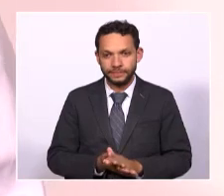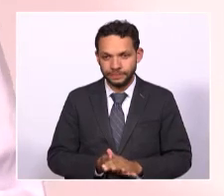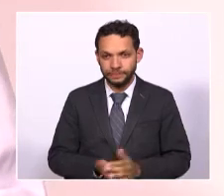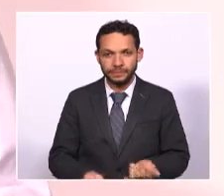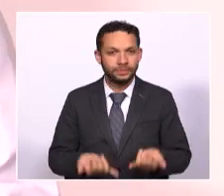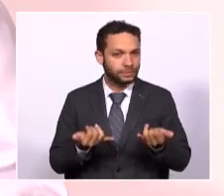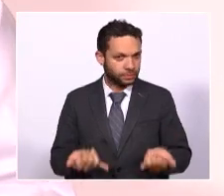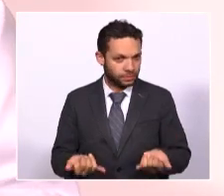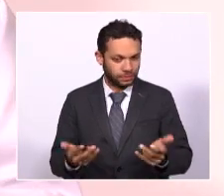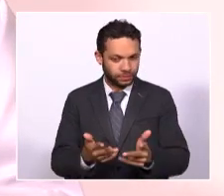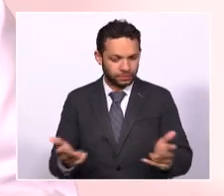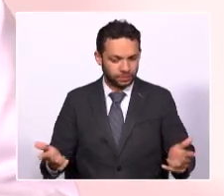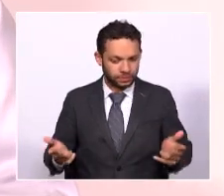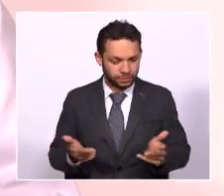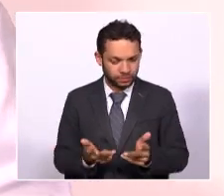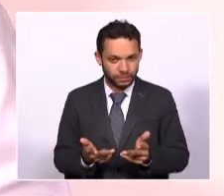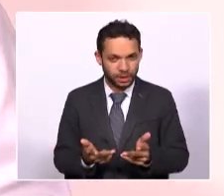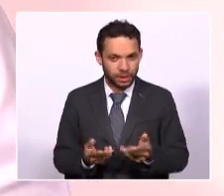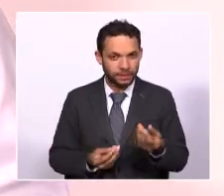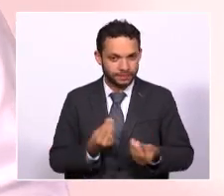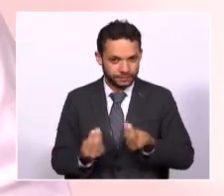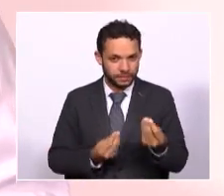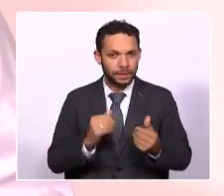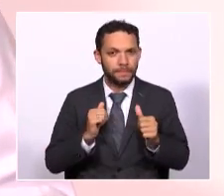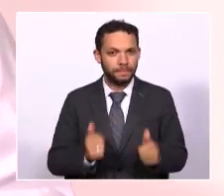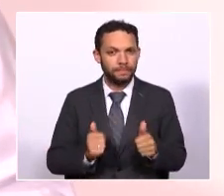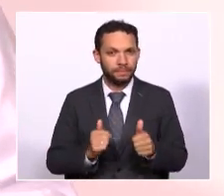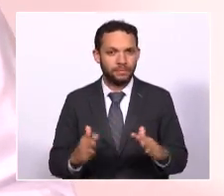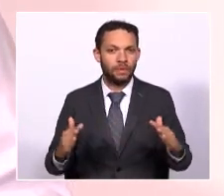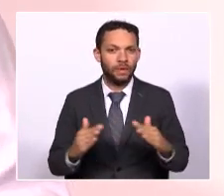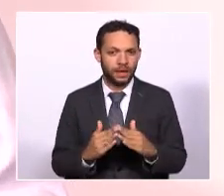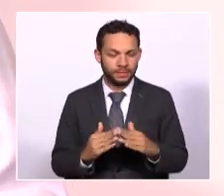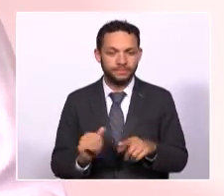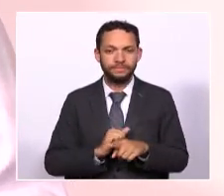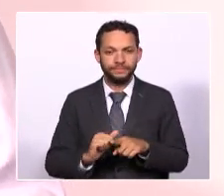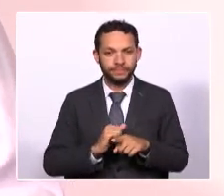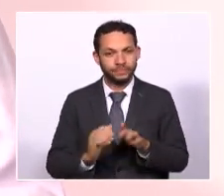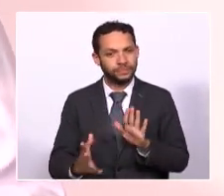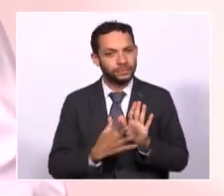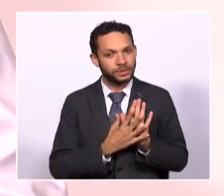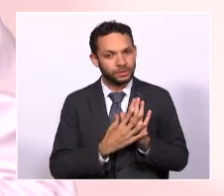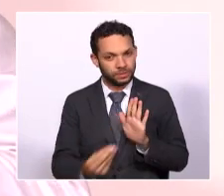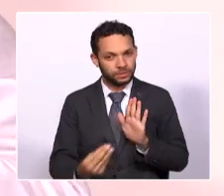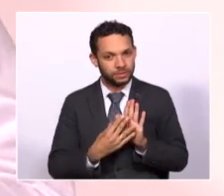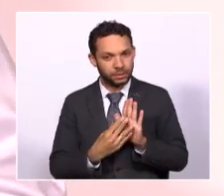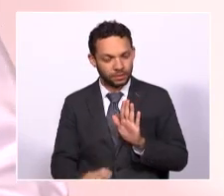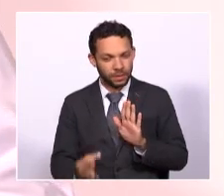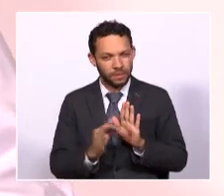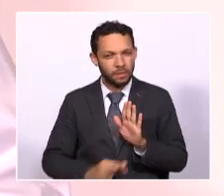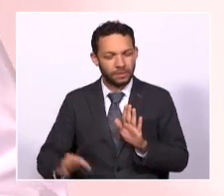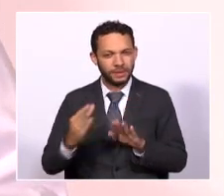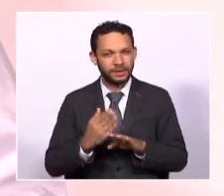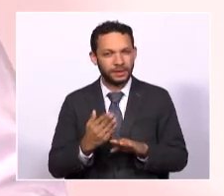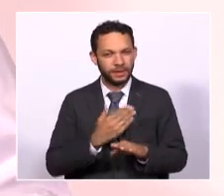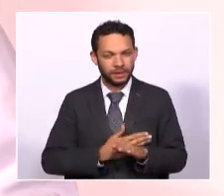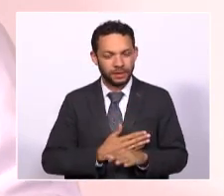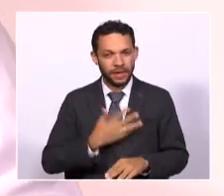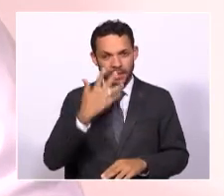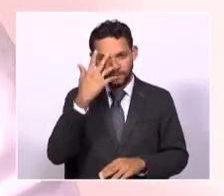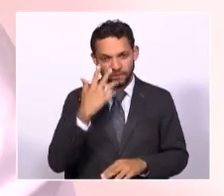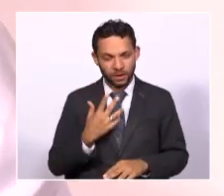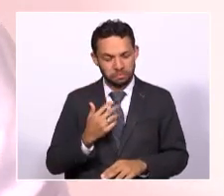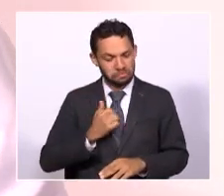Ahora van a hacer algo en sus casas que va a ser de gran ayuda, van a aprender una evaluación